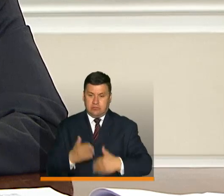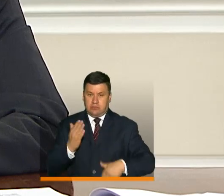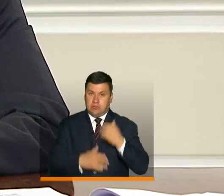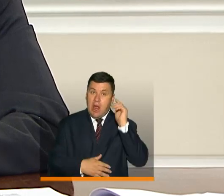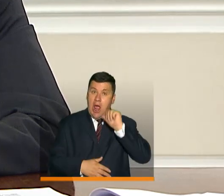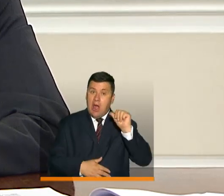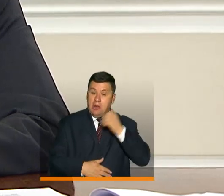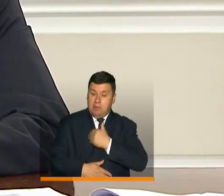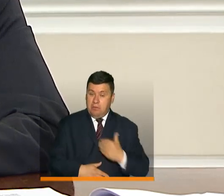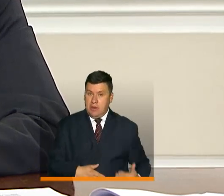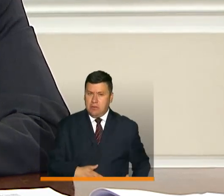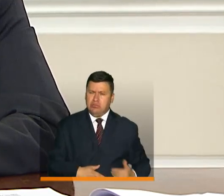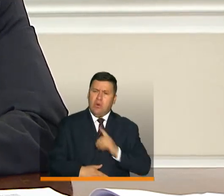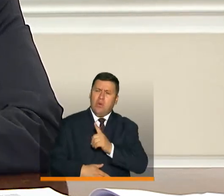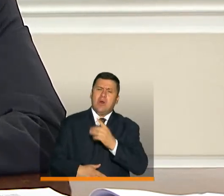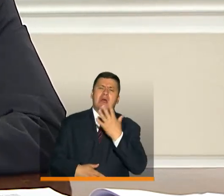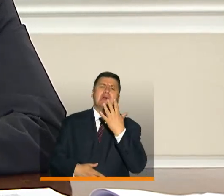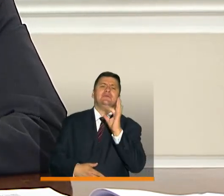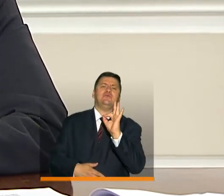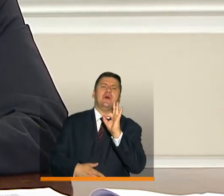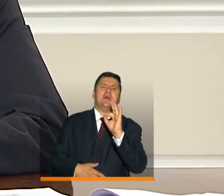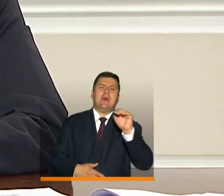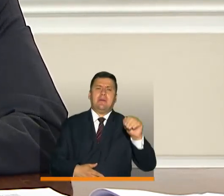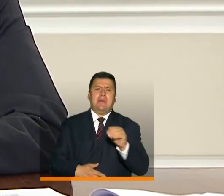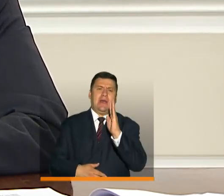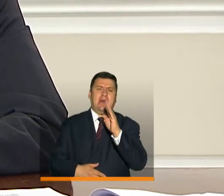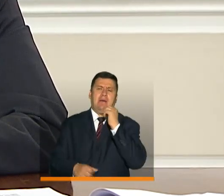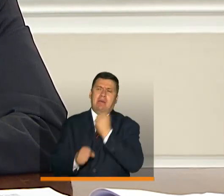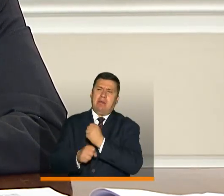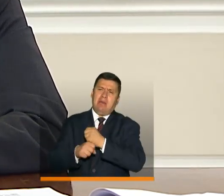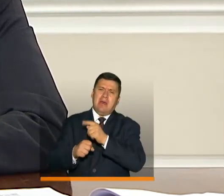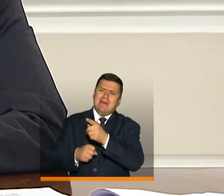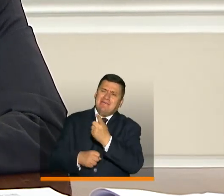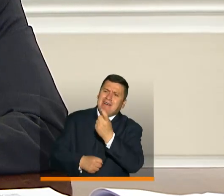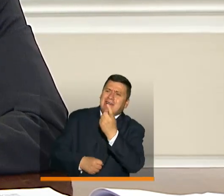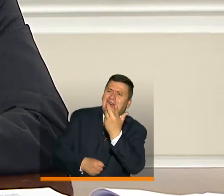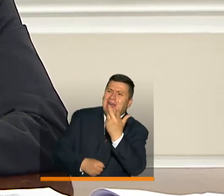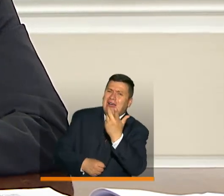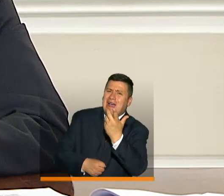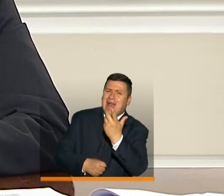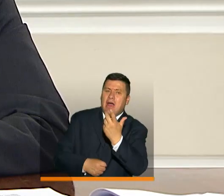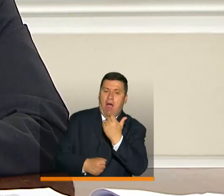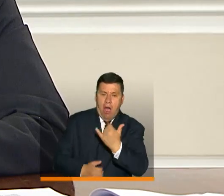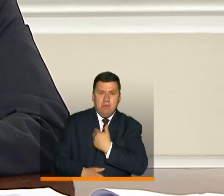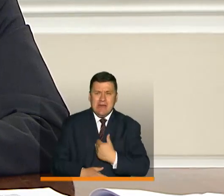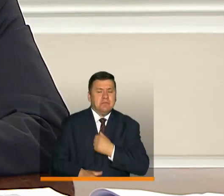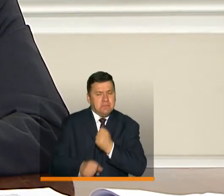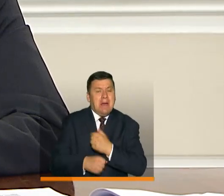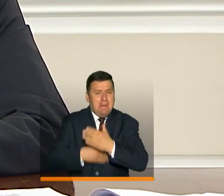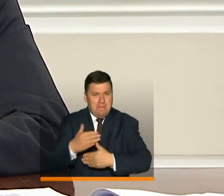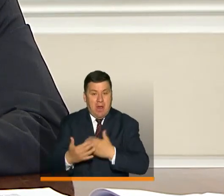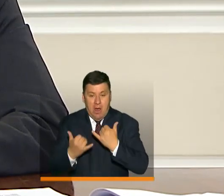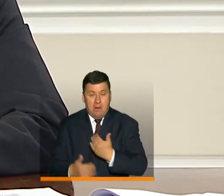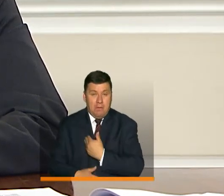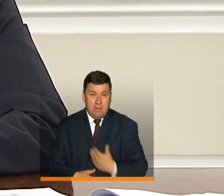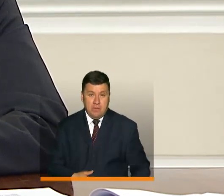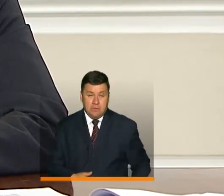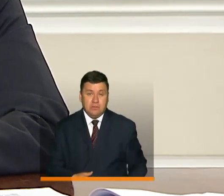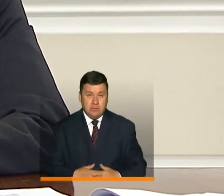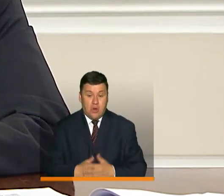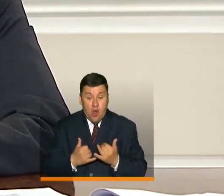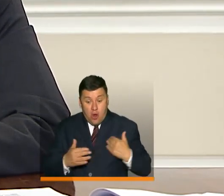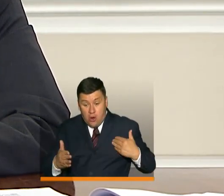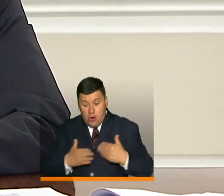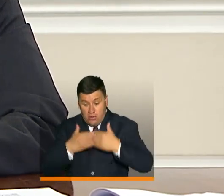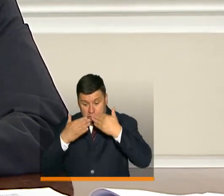en agosto había menos de 50 megavatios de capacidad instalada. En lo que va a este gobierno, a corte de